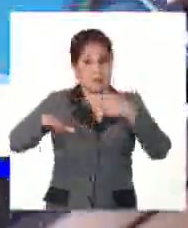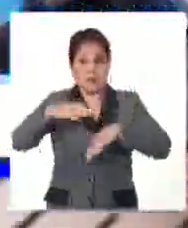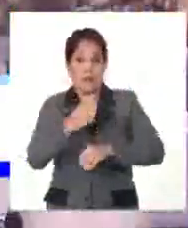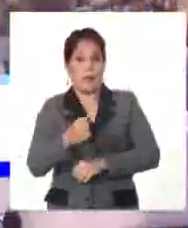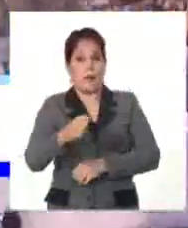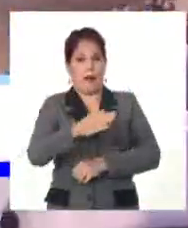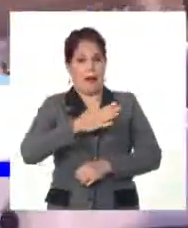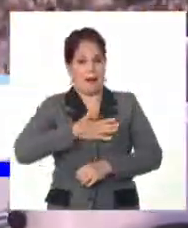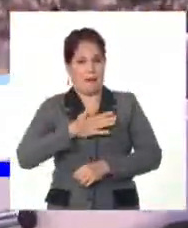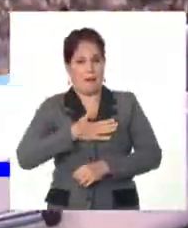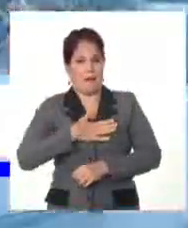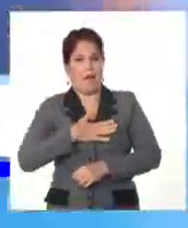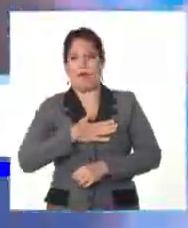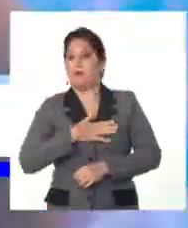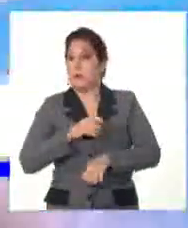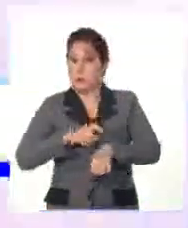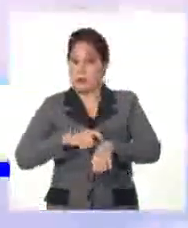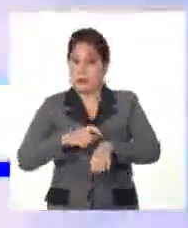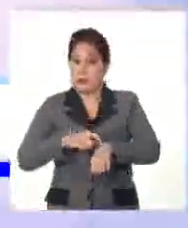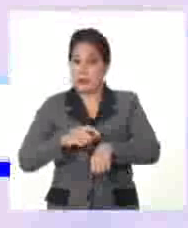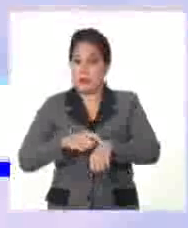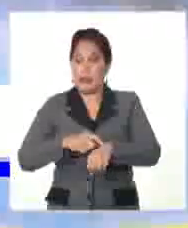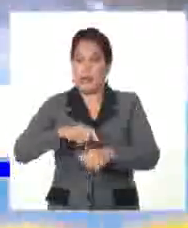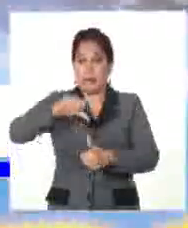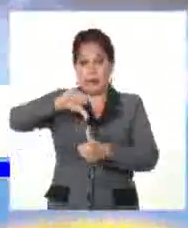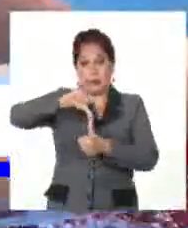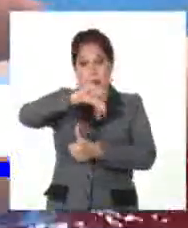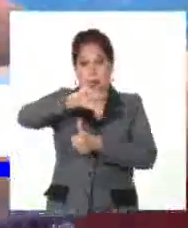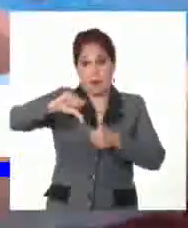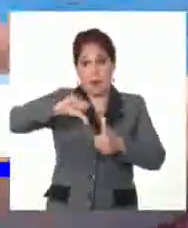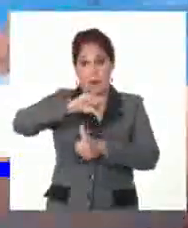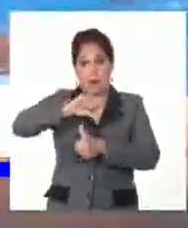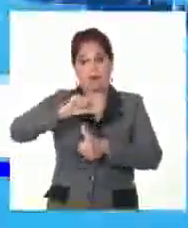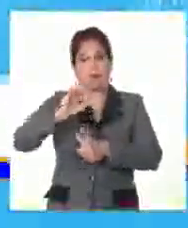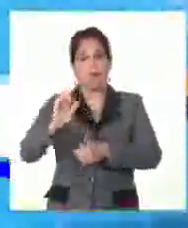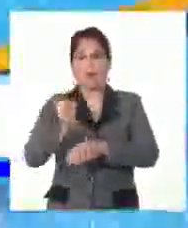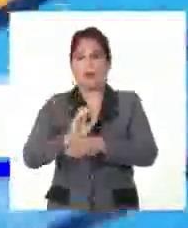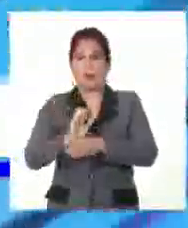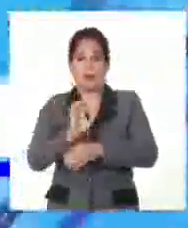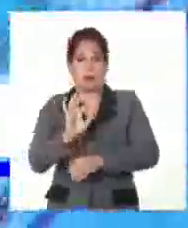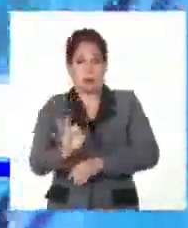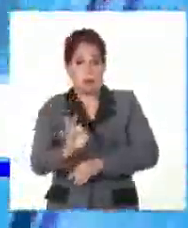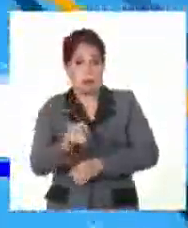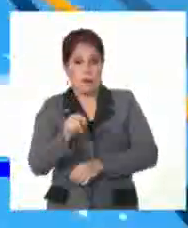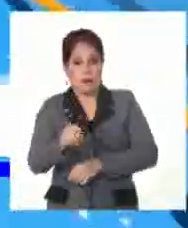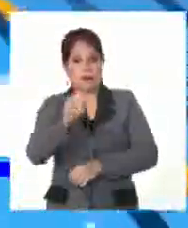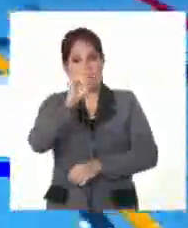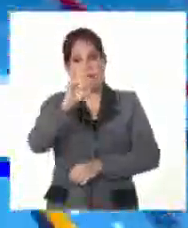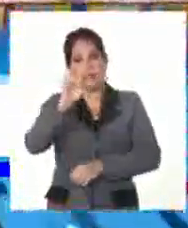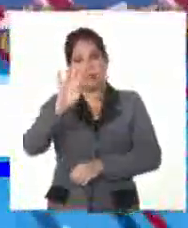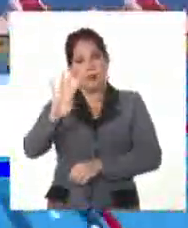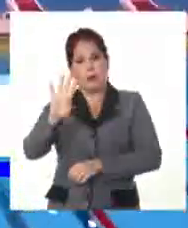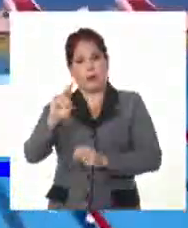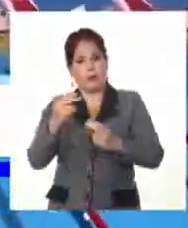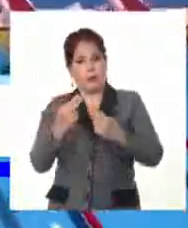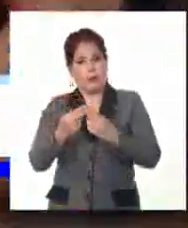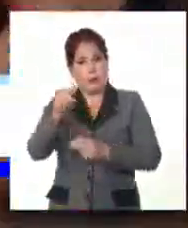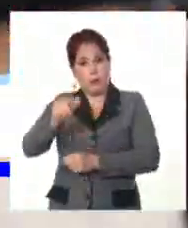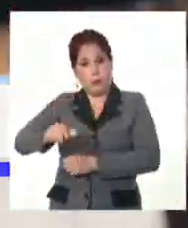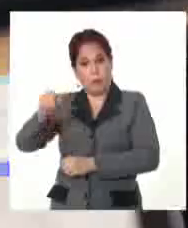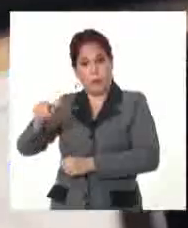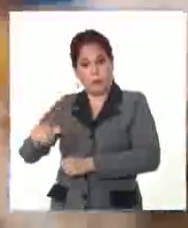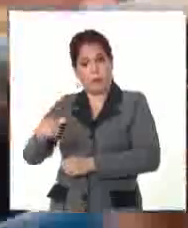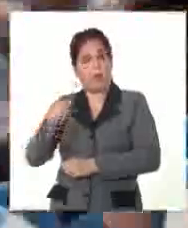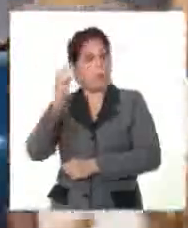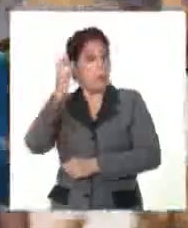tiempo similar al realizado en los Juegos Centroamericanos y del Caribe de San Salvador. En un evento con 64 competidoras, Elizabeth obtuvo su